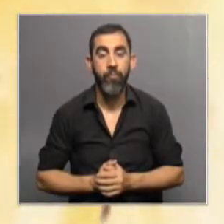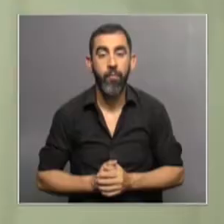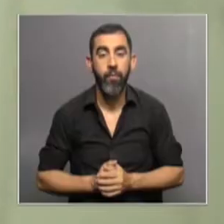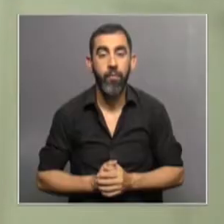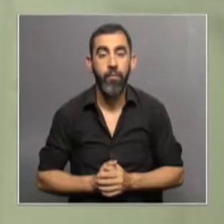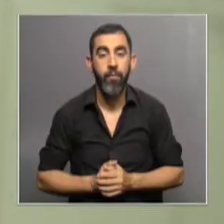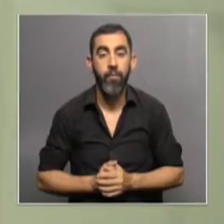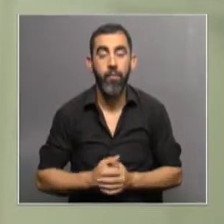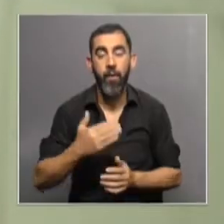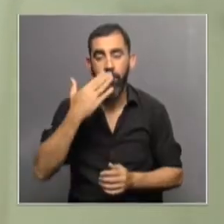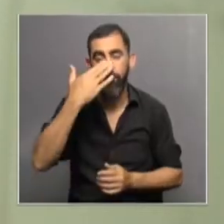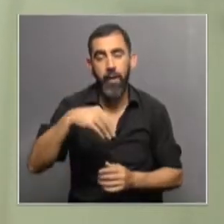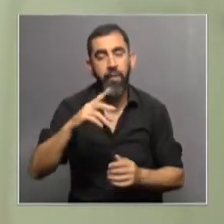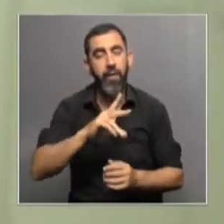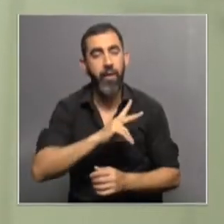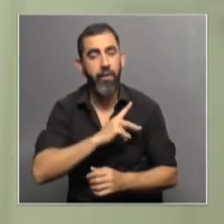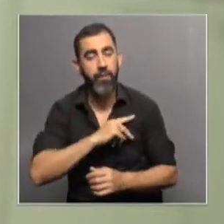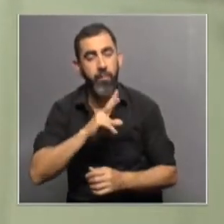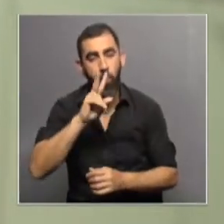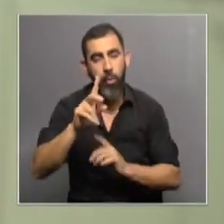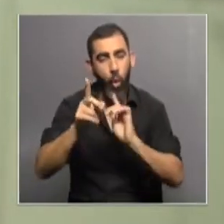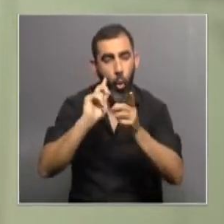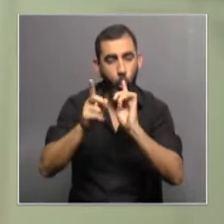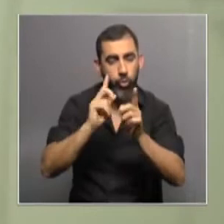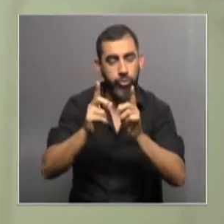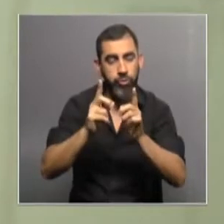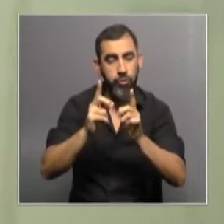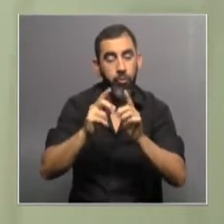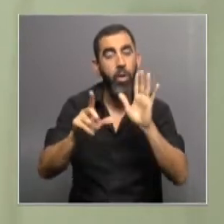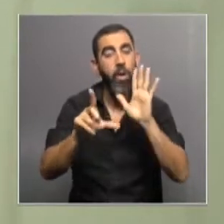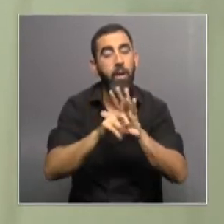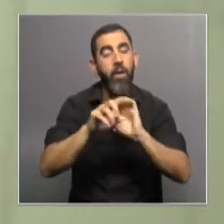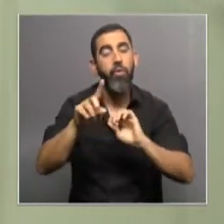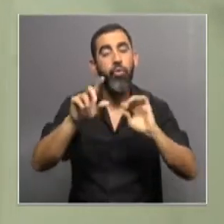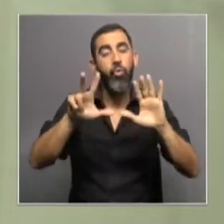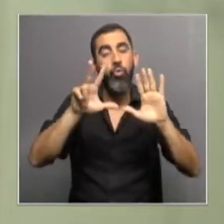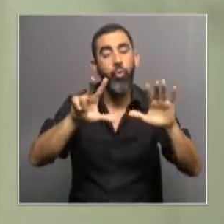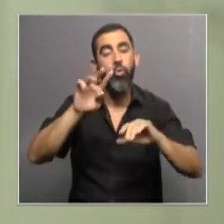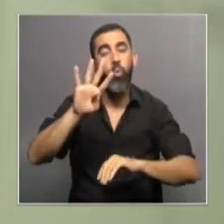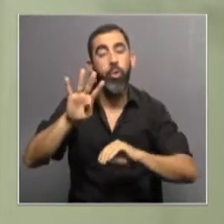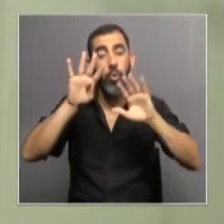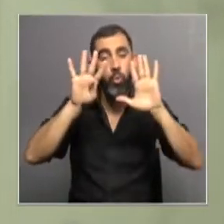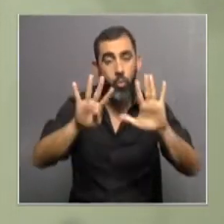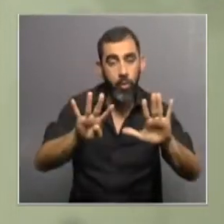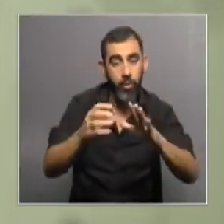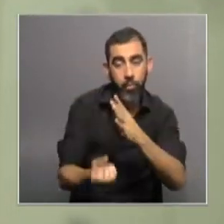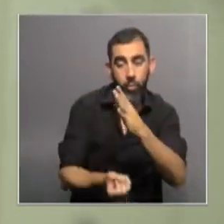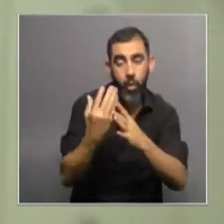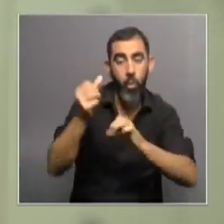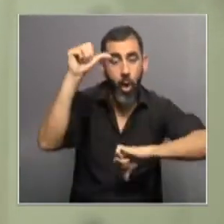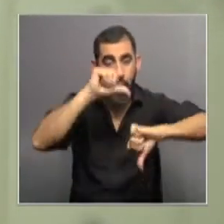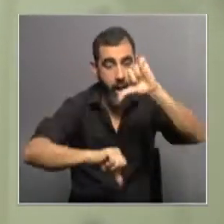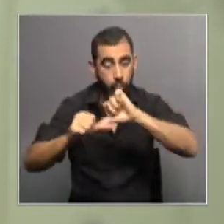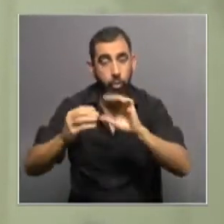a finales de diciembre del 2011 bajo el marco de la ley 18.849 se crea el laboratorio de